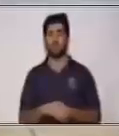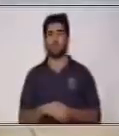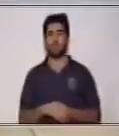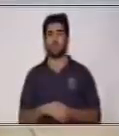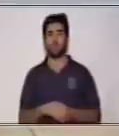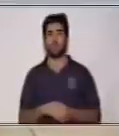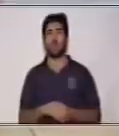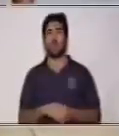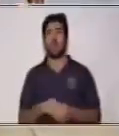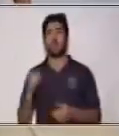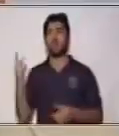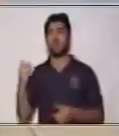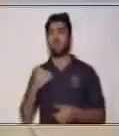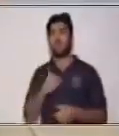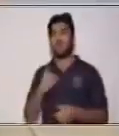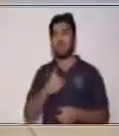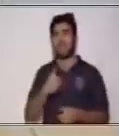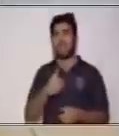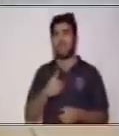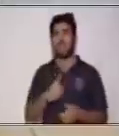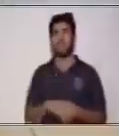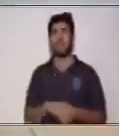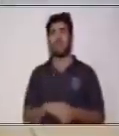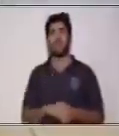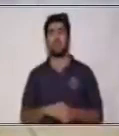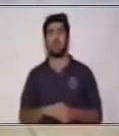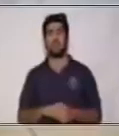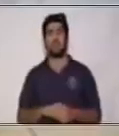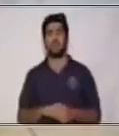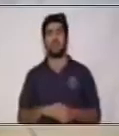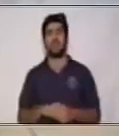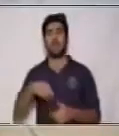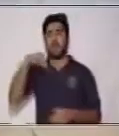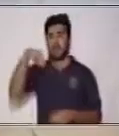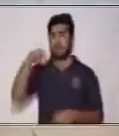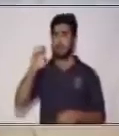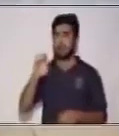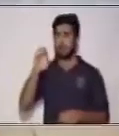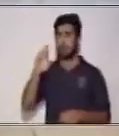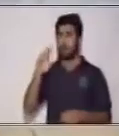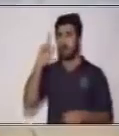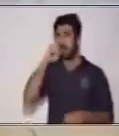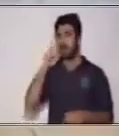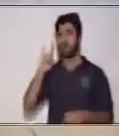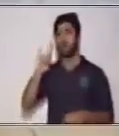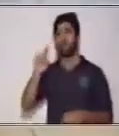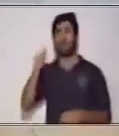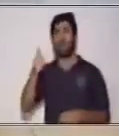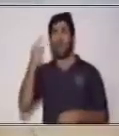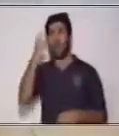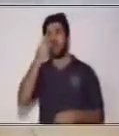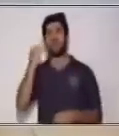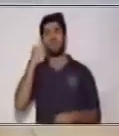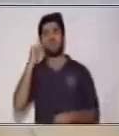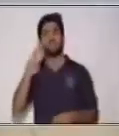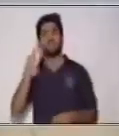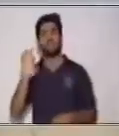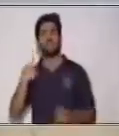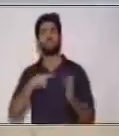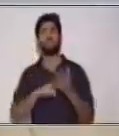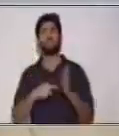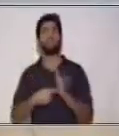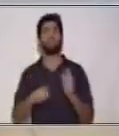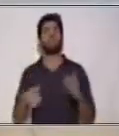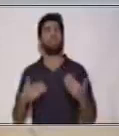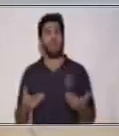textos persuasivos. Cuando yo relaciono la palabra persuasivo, rápidamente pienso en una función